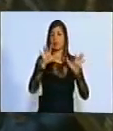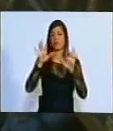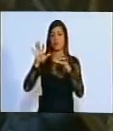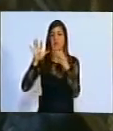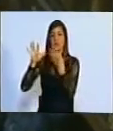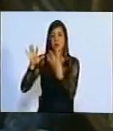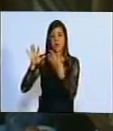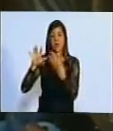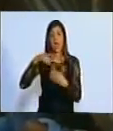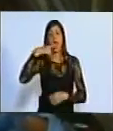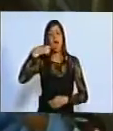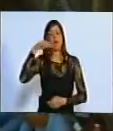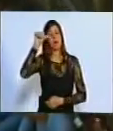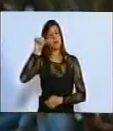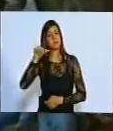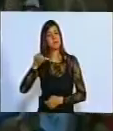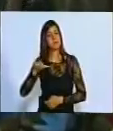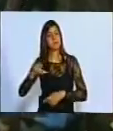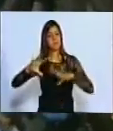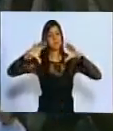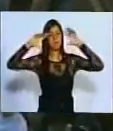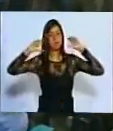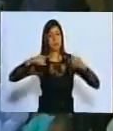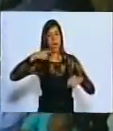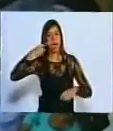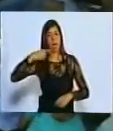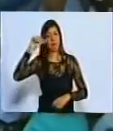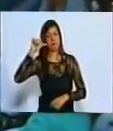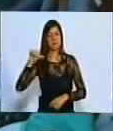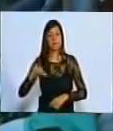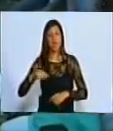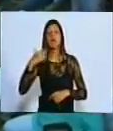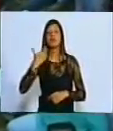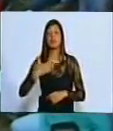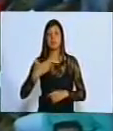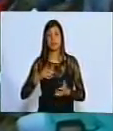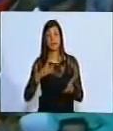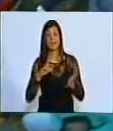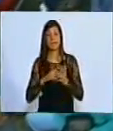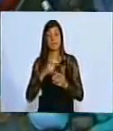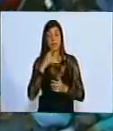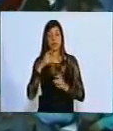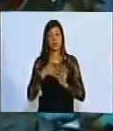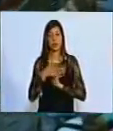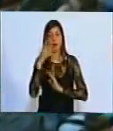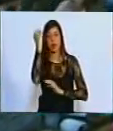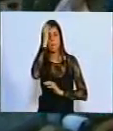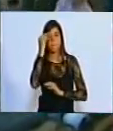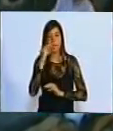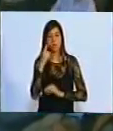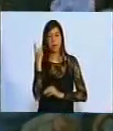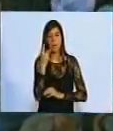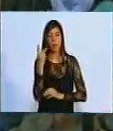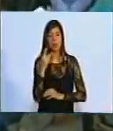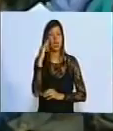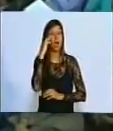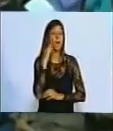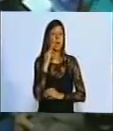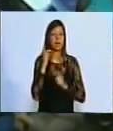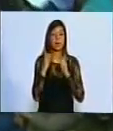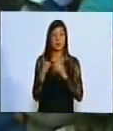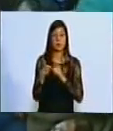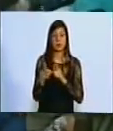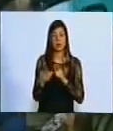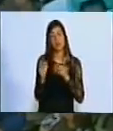pronuncia su magistral discurso ante el Congreso de Angostura. Esta pieza fundamental del pensamiento político del libertador